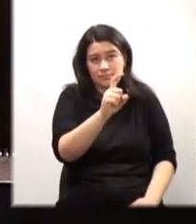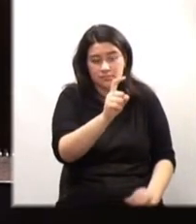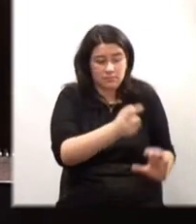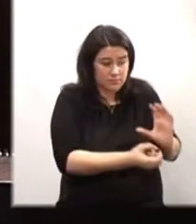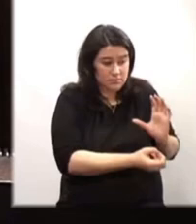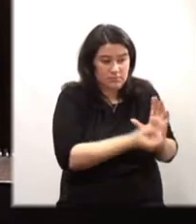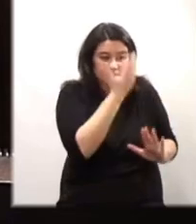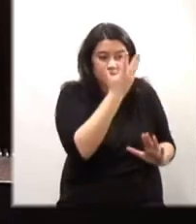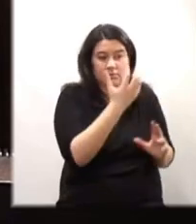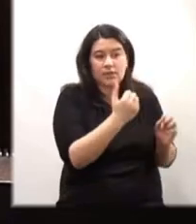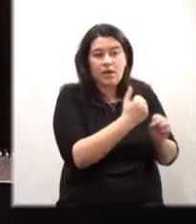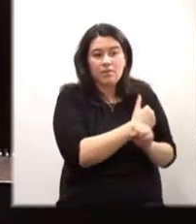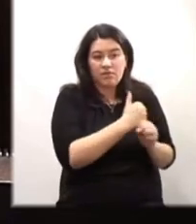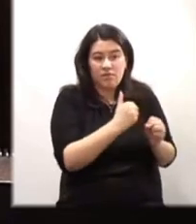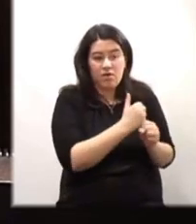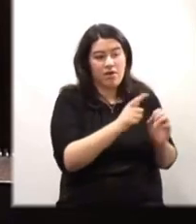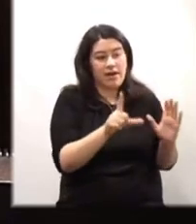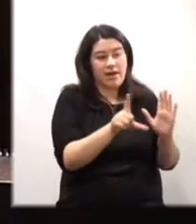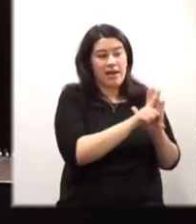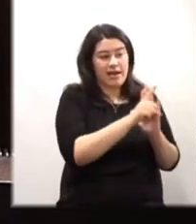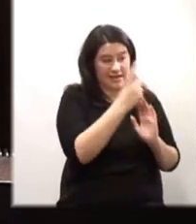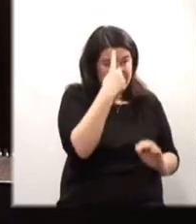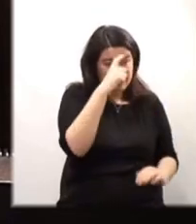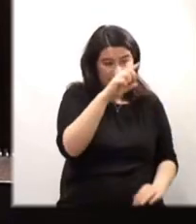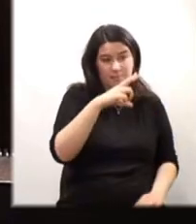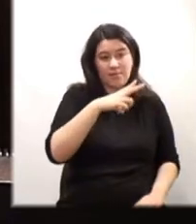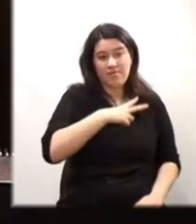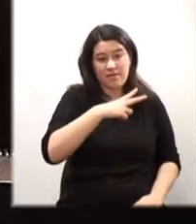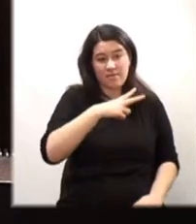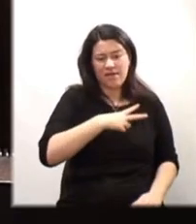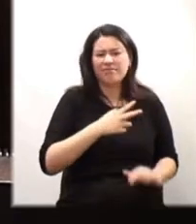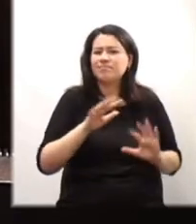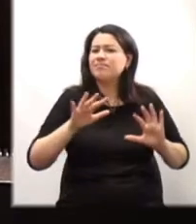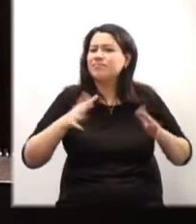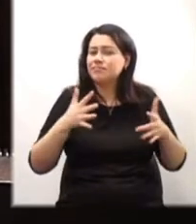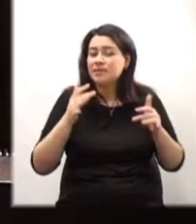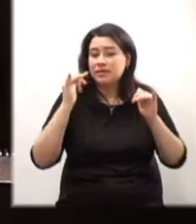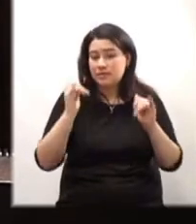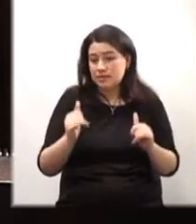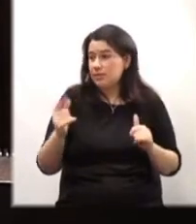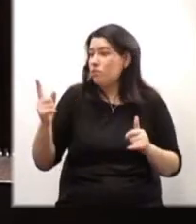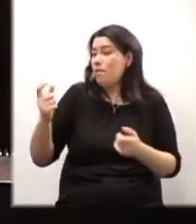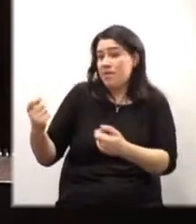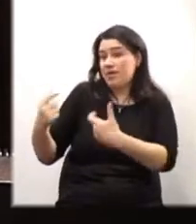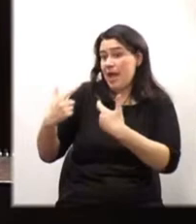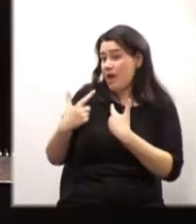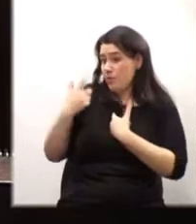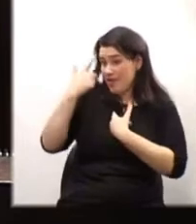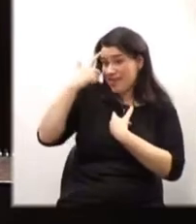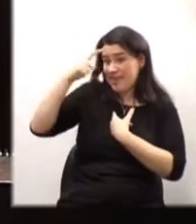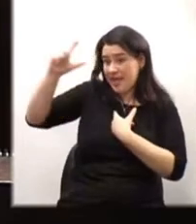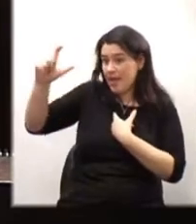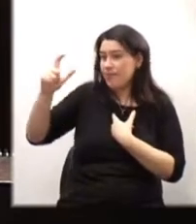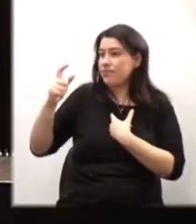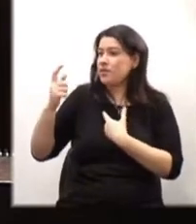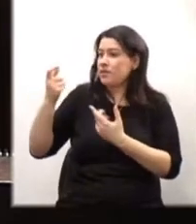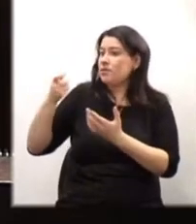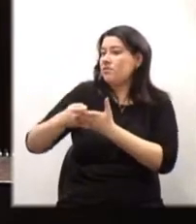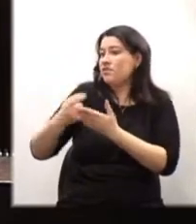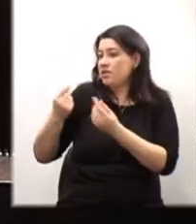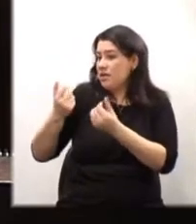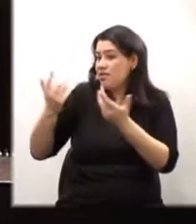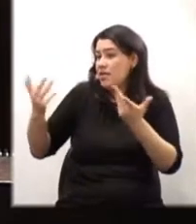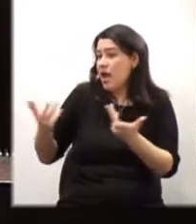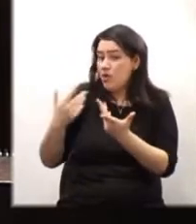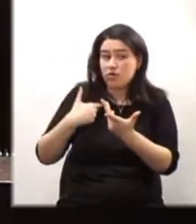se creó y se aprobó la ley de iniciativas privadas, que era justamente, si traeme una idea financiada sobre algo